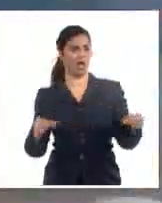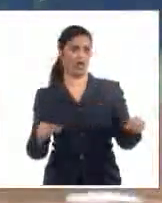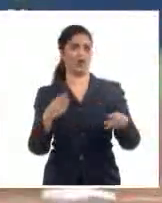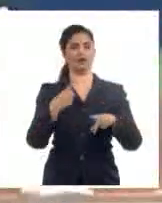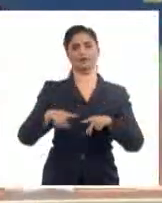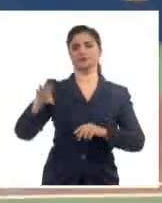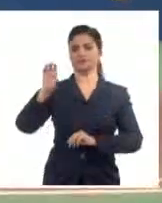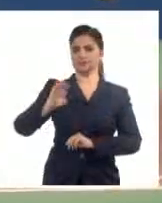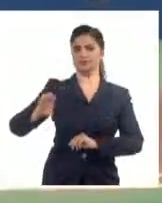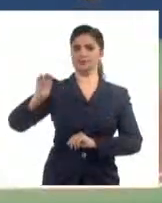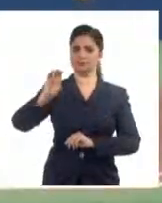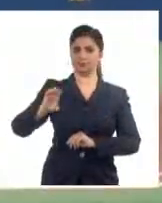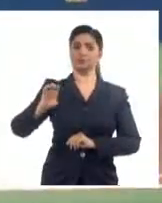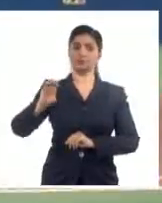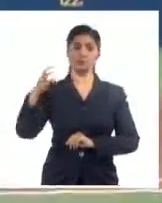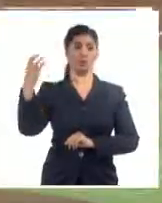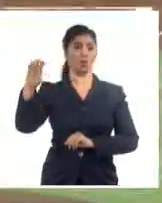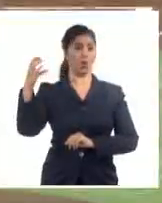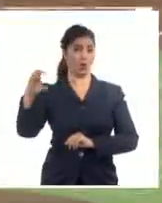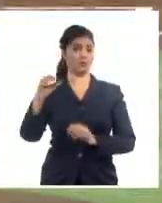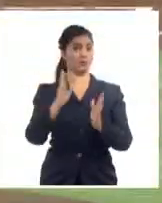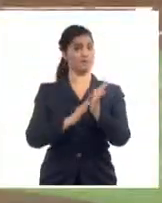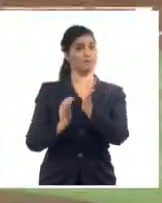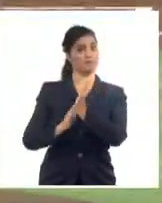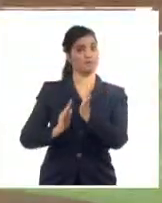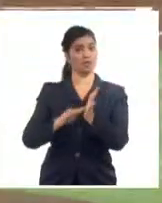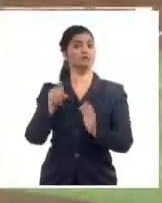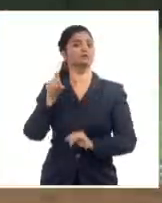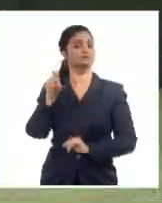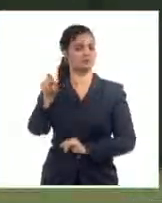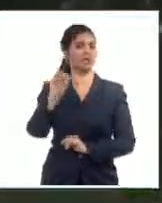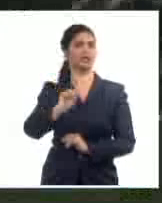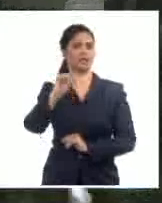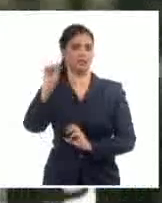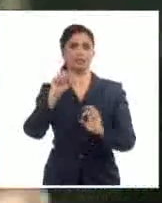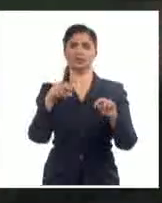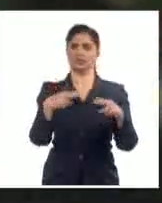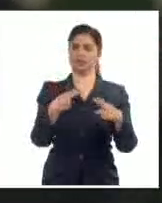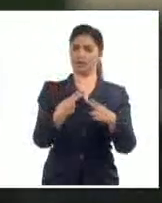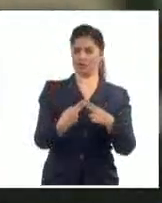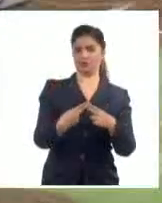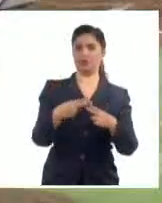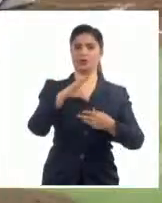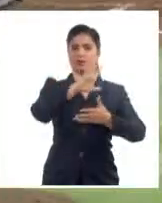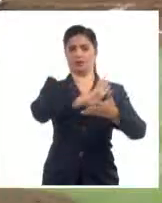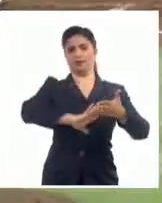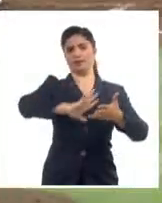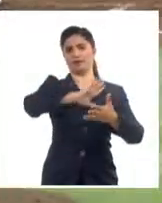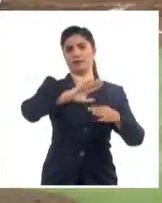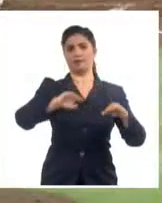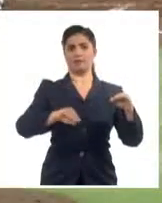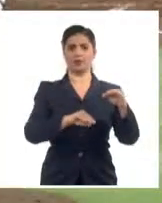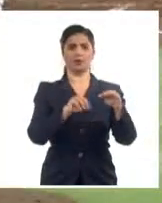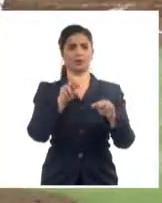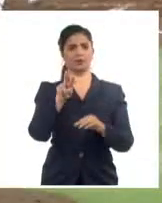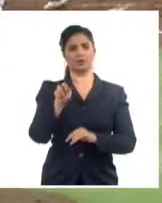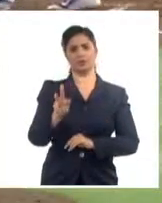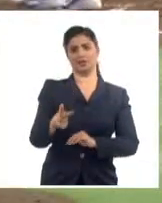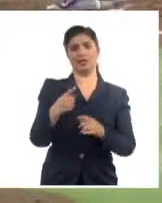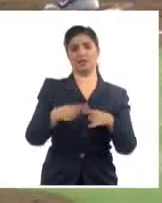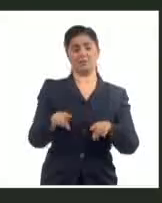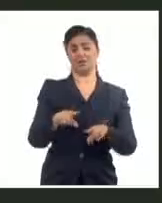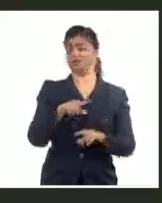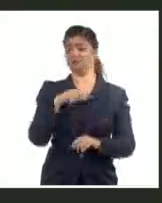sumó varios puntos en los últimos meses cuando ganaron los Juegos Panamericanos y la cita continental para menores de 23 años, pero no les